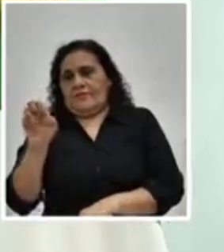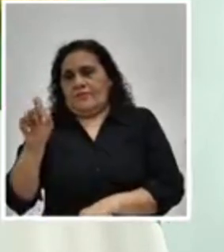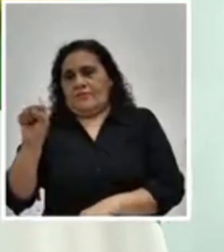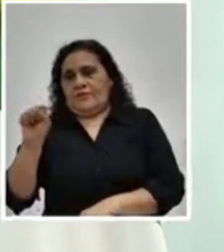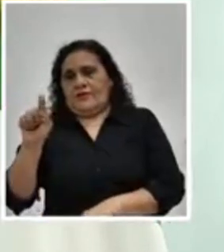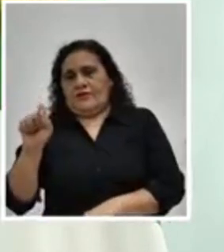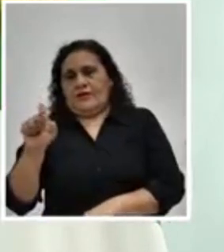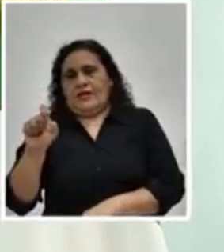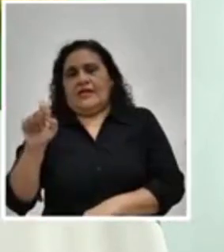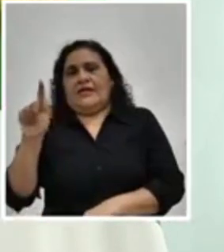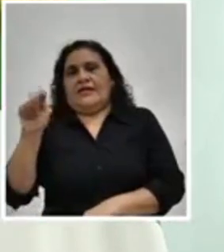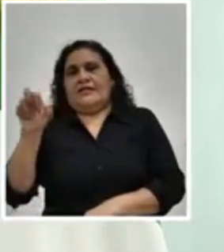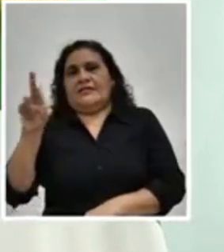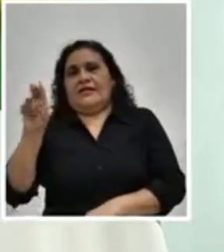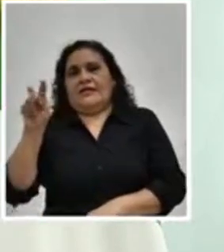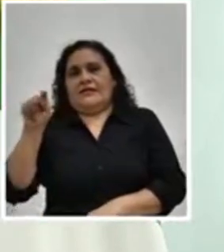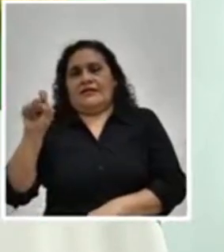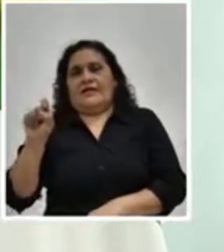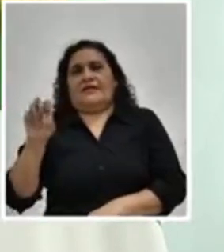Estadio 20 de Noviembre.